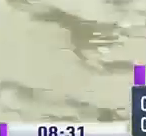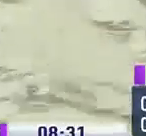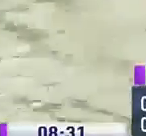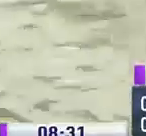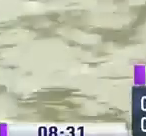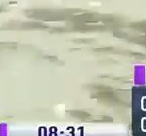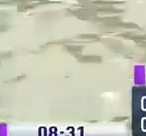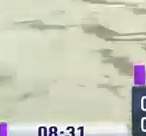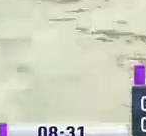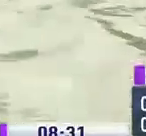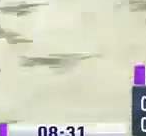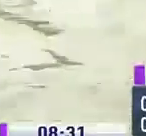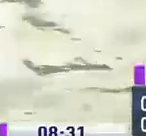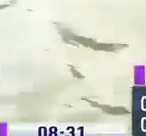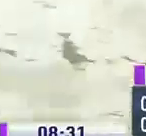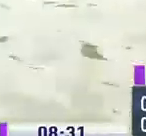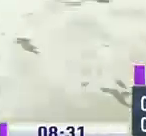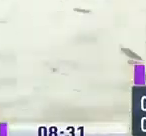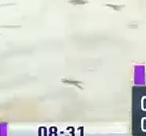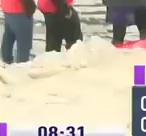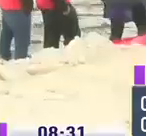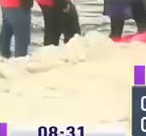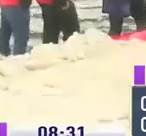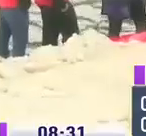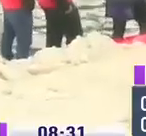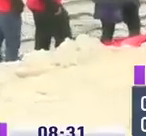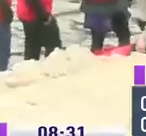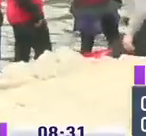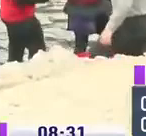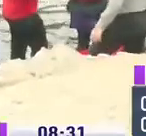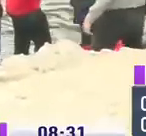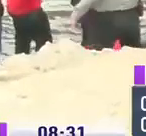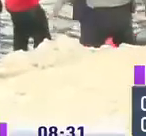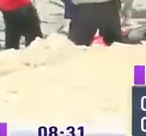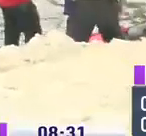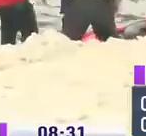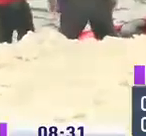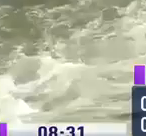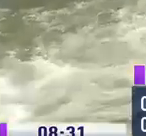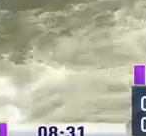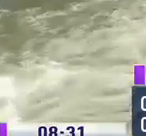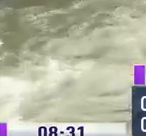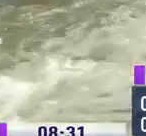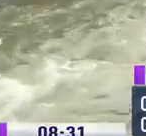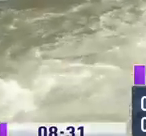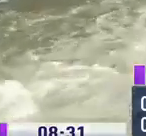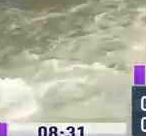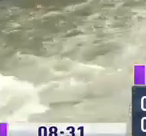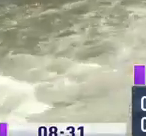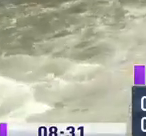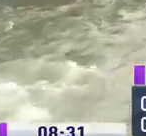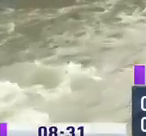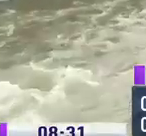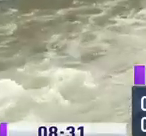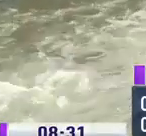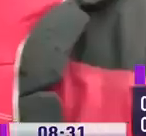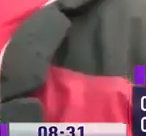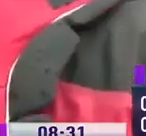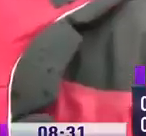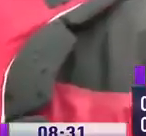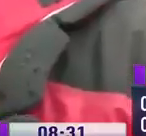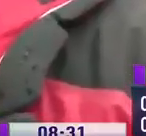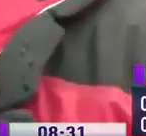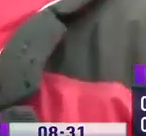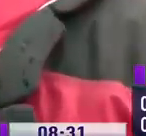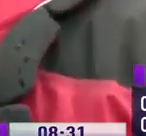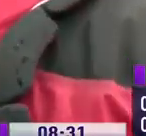comunidad. Les contamos que una niña de 9 años cayó al río Chambo, esto en Chimborazo. El personal del cuerpo de bomberos ha emprendido ya la búsqueda.